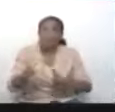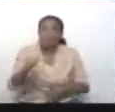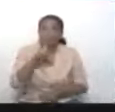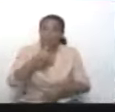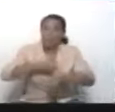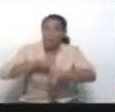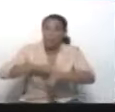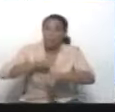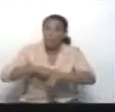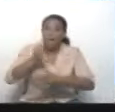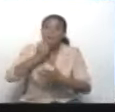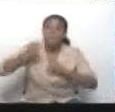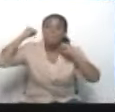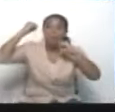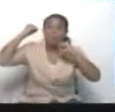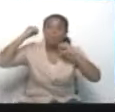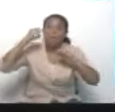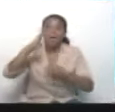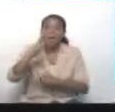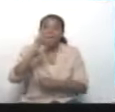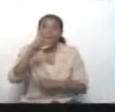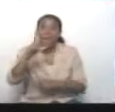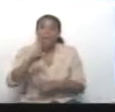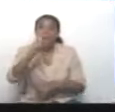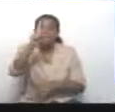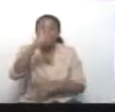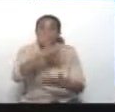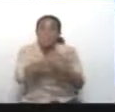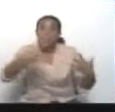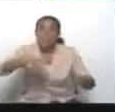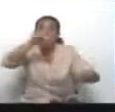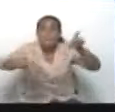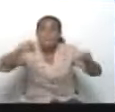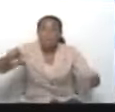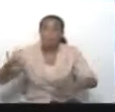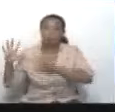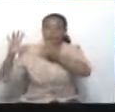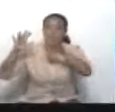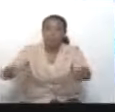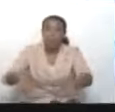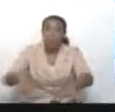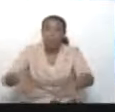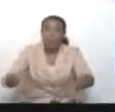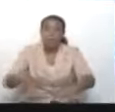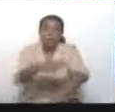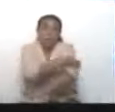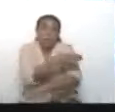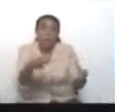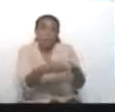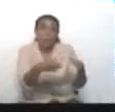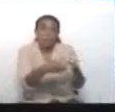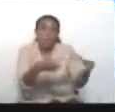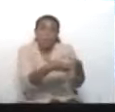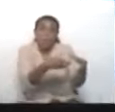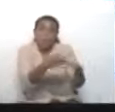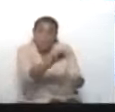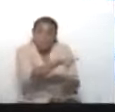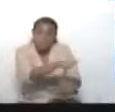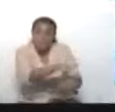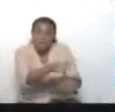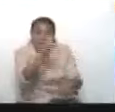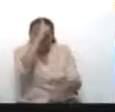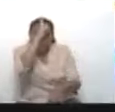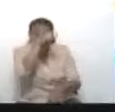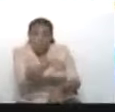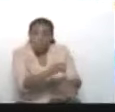pocas horas salieron a protestar en Berlín 1.3 millones de ciudadanos contra la extrema derecha. Bueno,